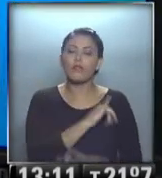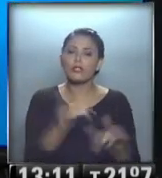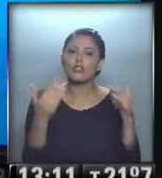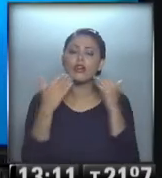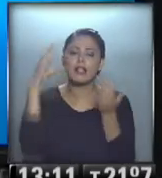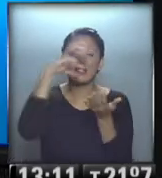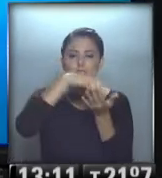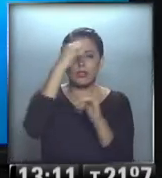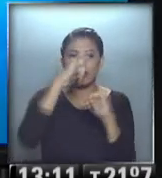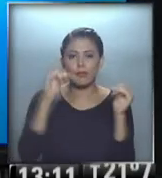servicio meteorológico nacional